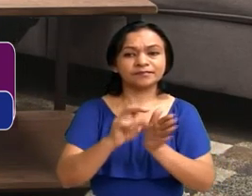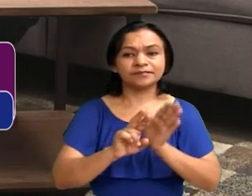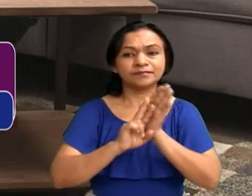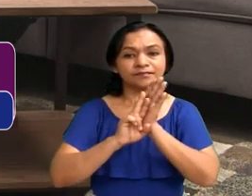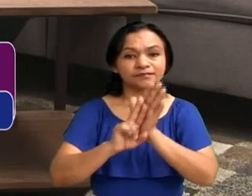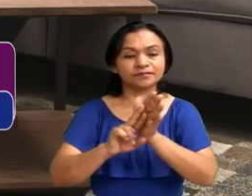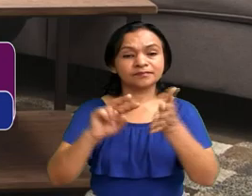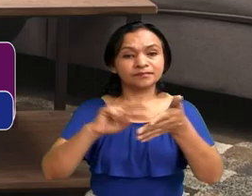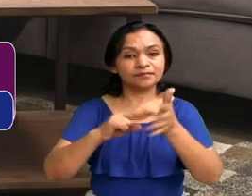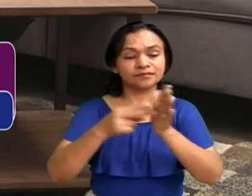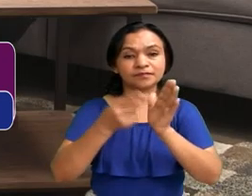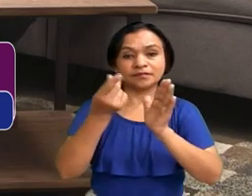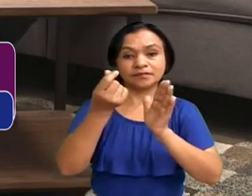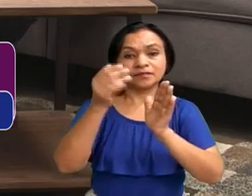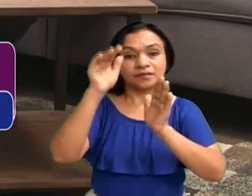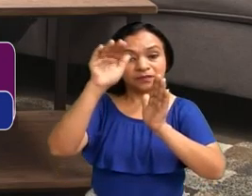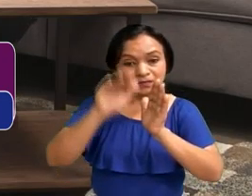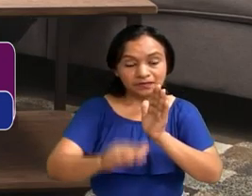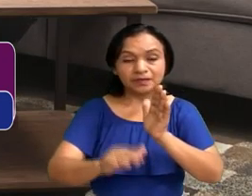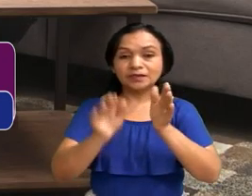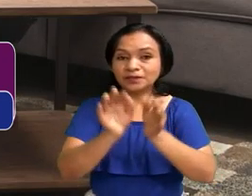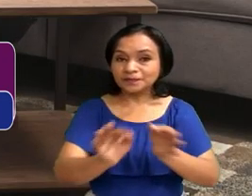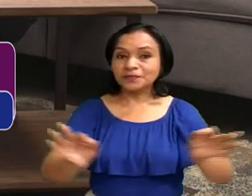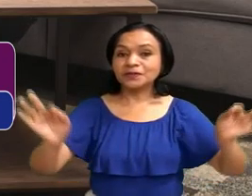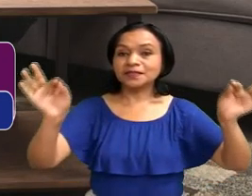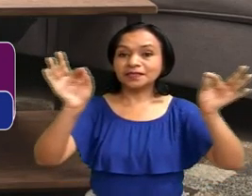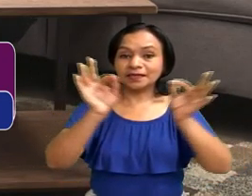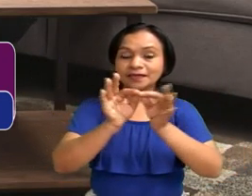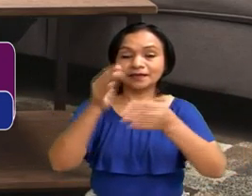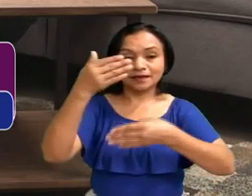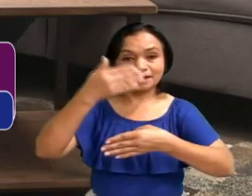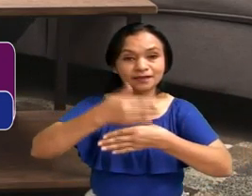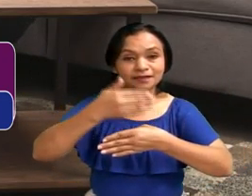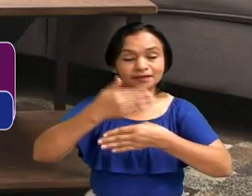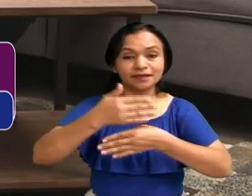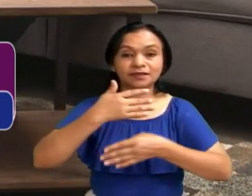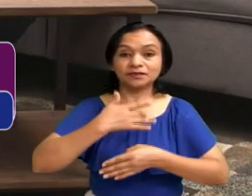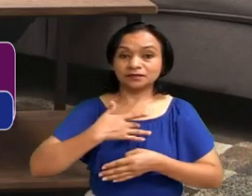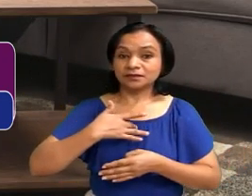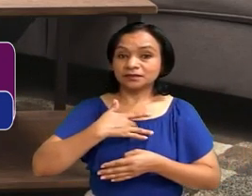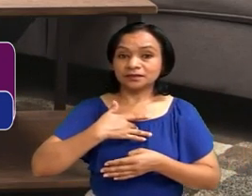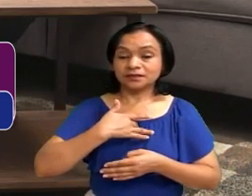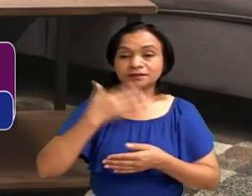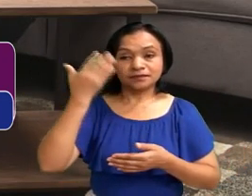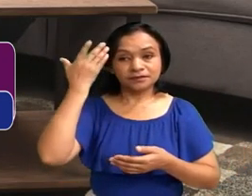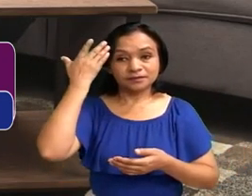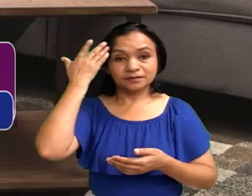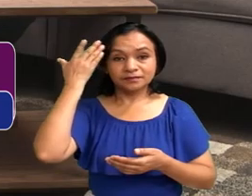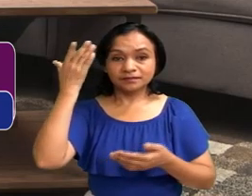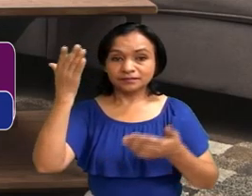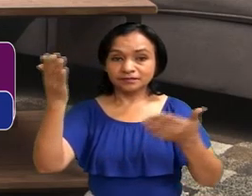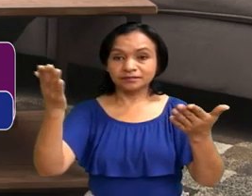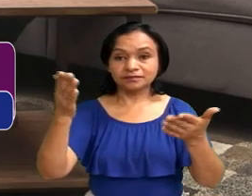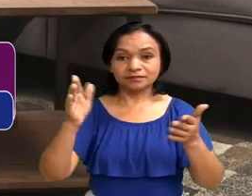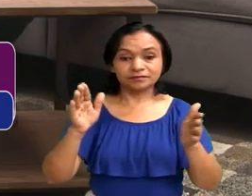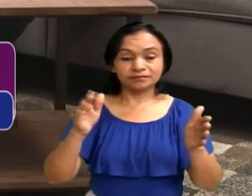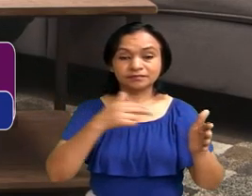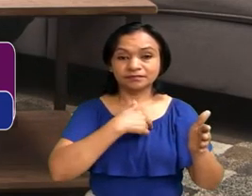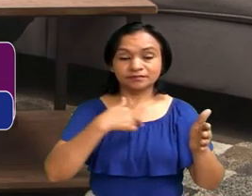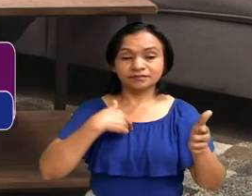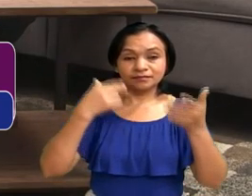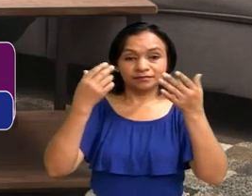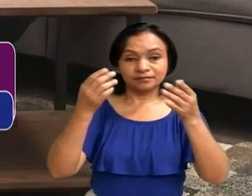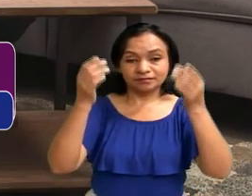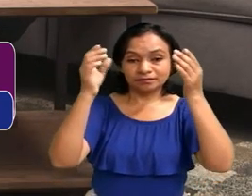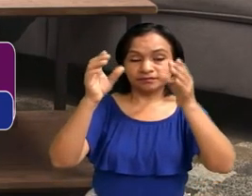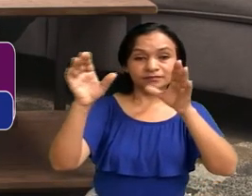un ahorro importante, significativo, al teatro que lo necesita, ¿verdad? Porque sabemos que allí se promueven la